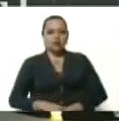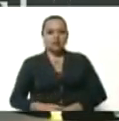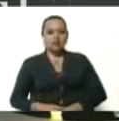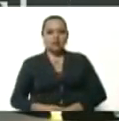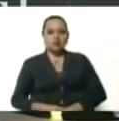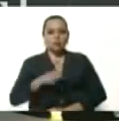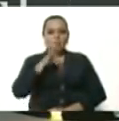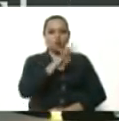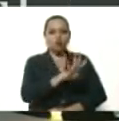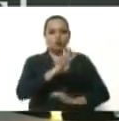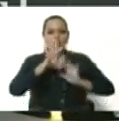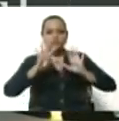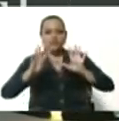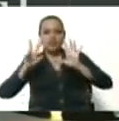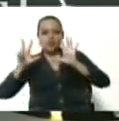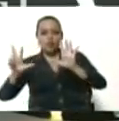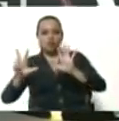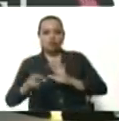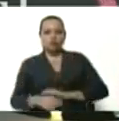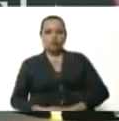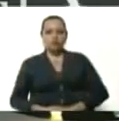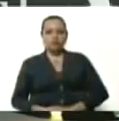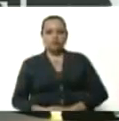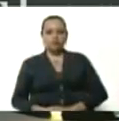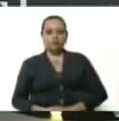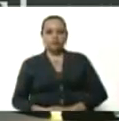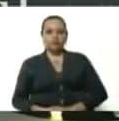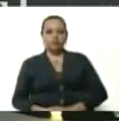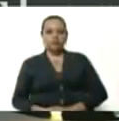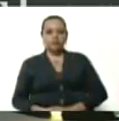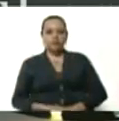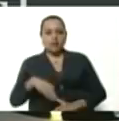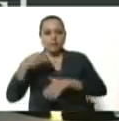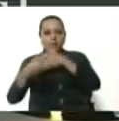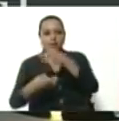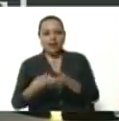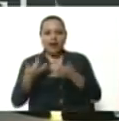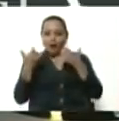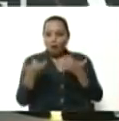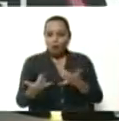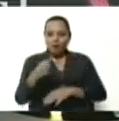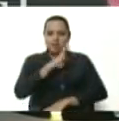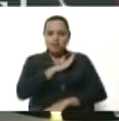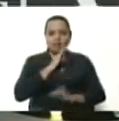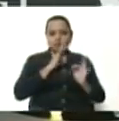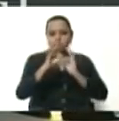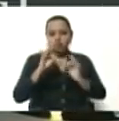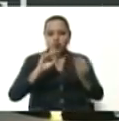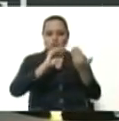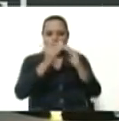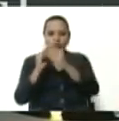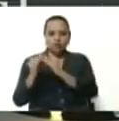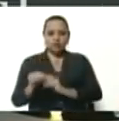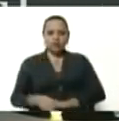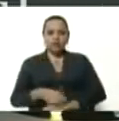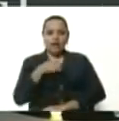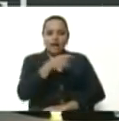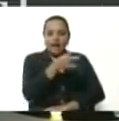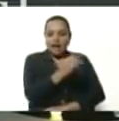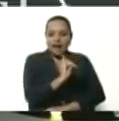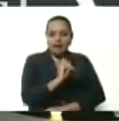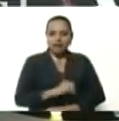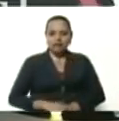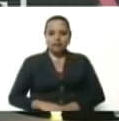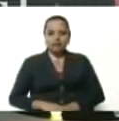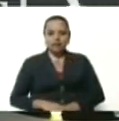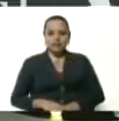ya 498 casos, presidente. Esto, lo que estoy hablando, son activos de transmisión comunitaria. Ahí están nuestro